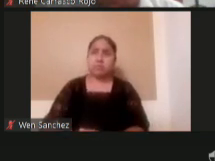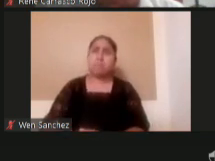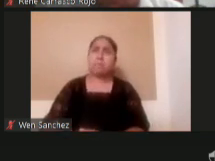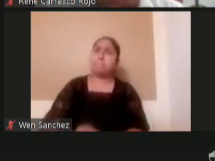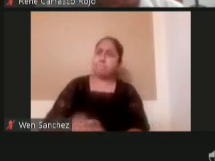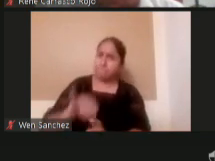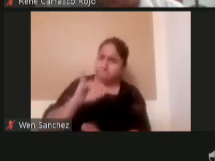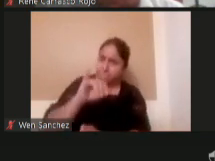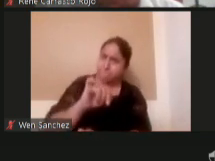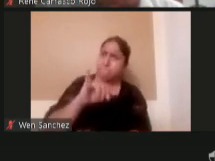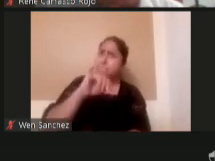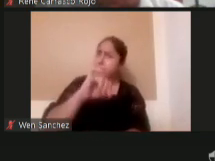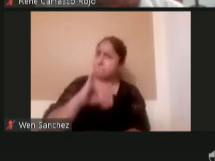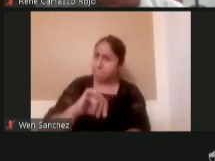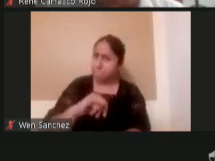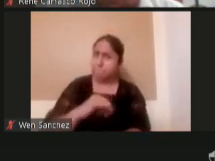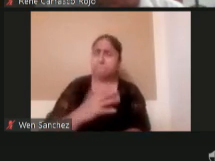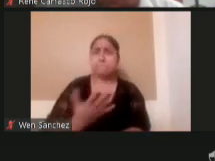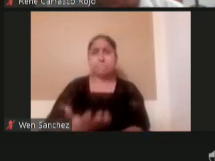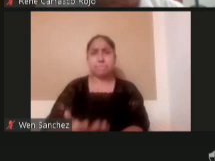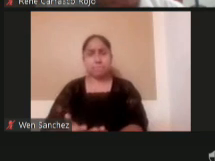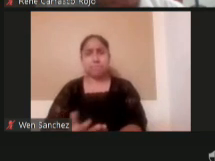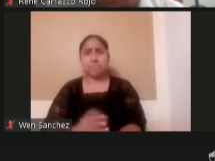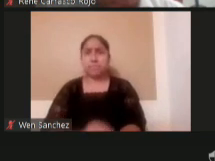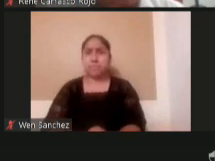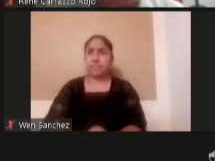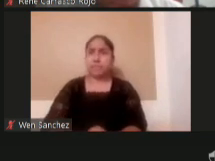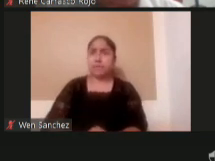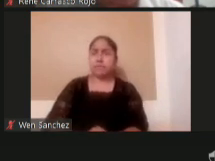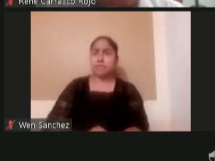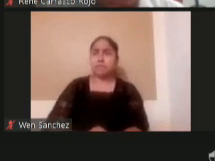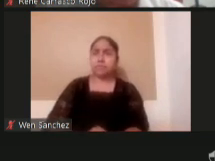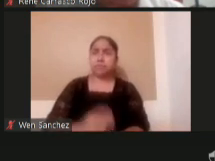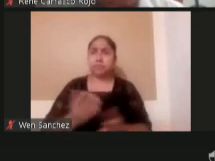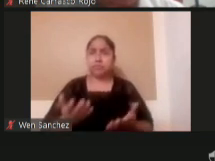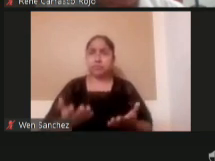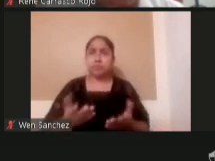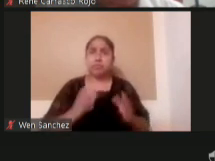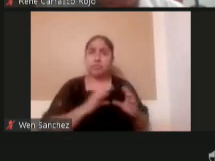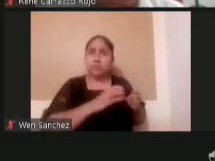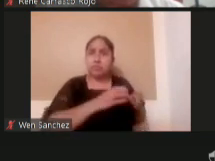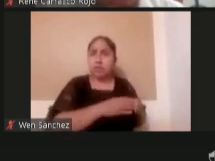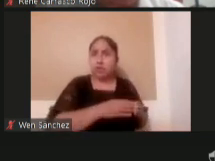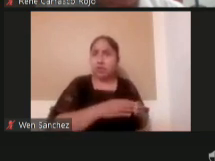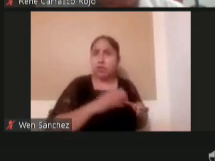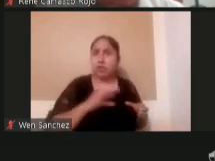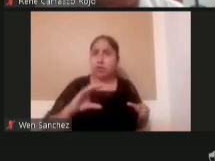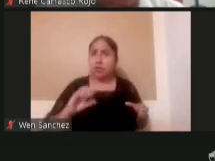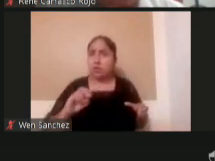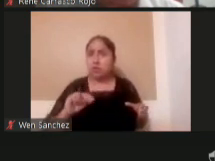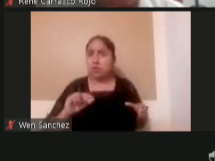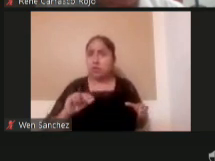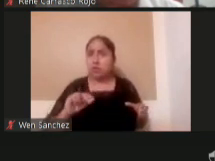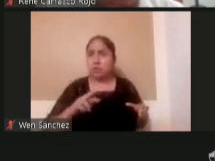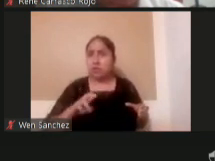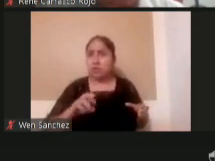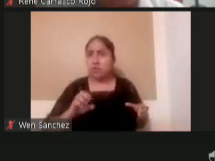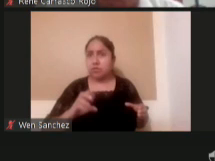Ya muchos se han manifestado en cuanto a que no va a desaparecer esa comisión, ¿no? Entonces, me